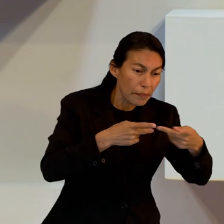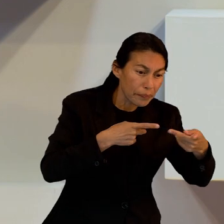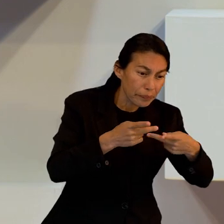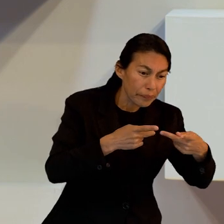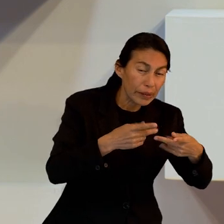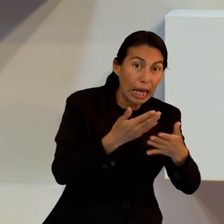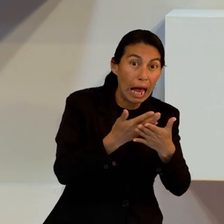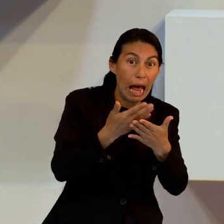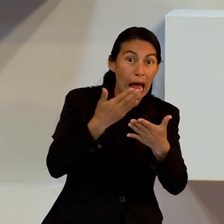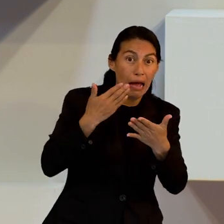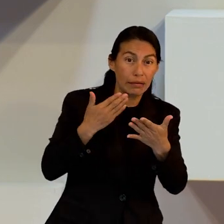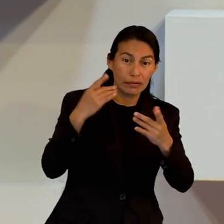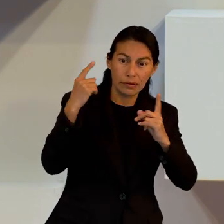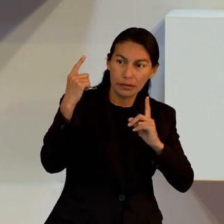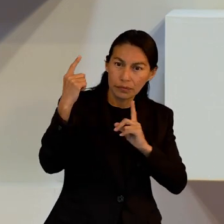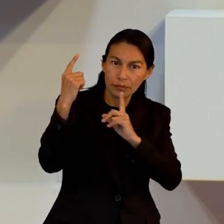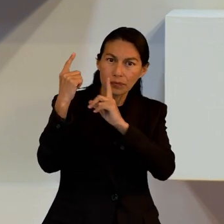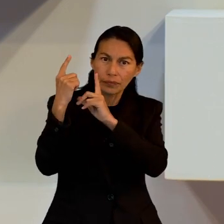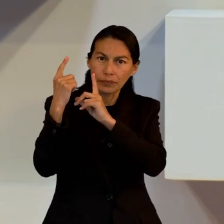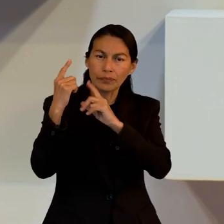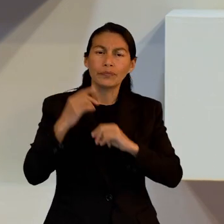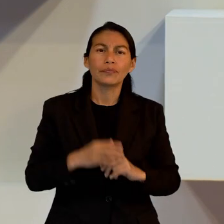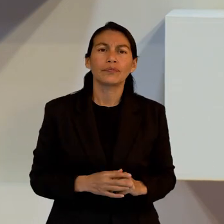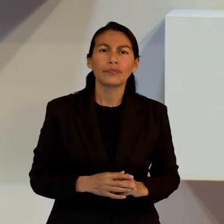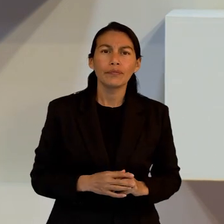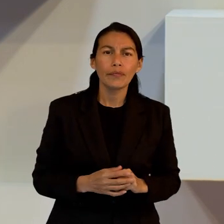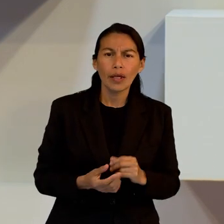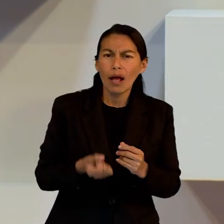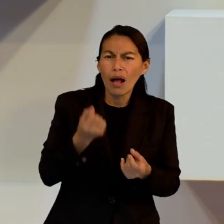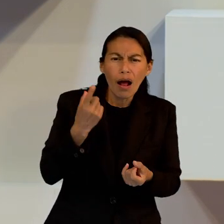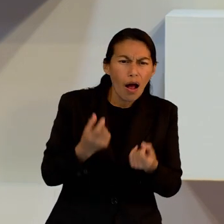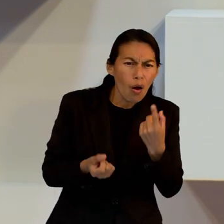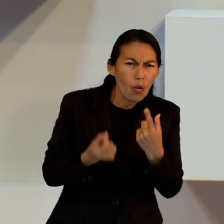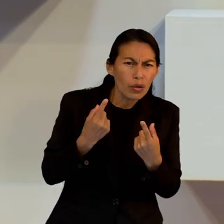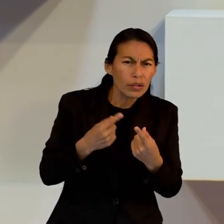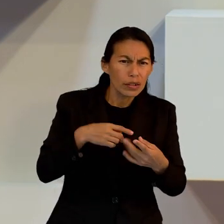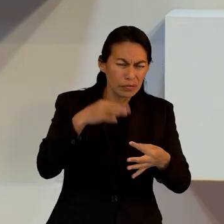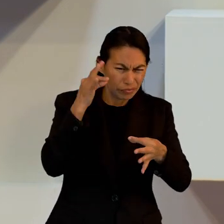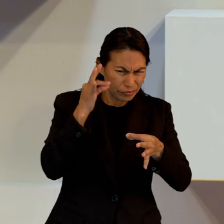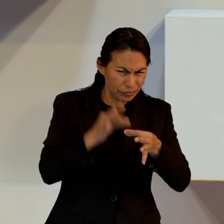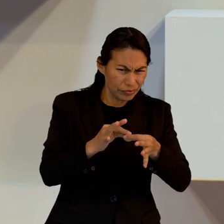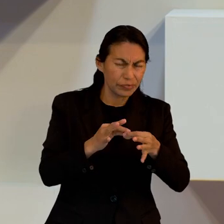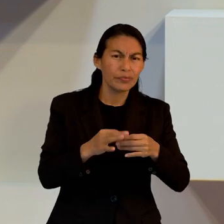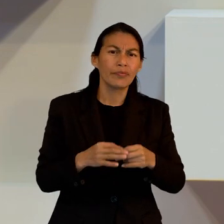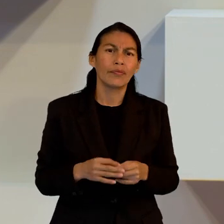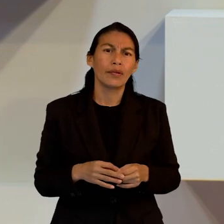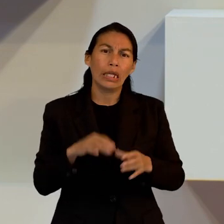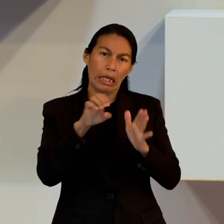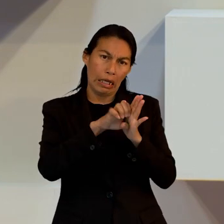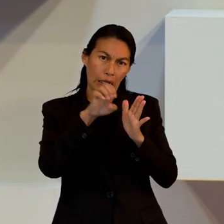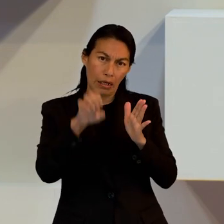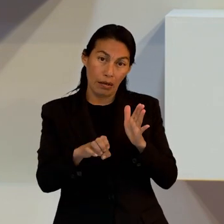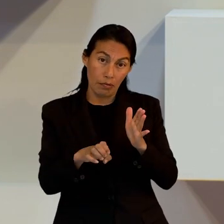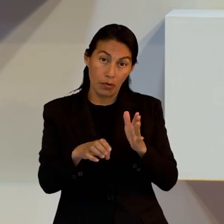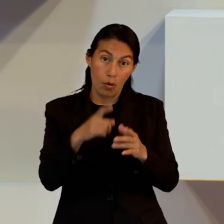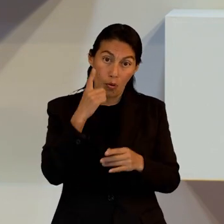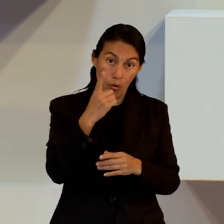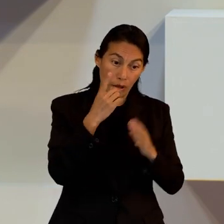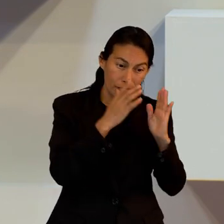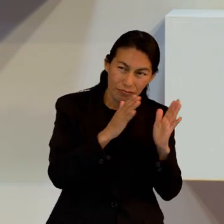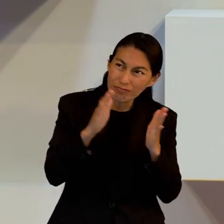antes de estar en la presencia de dios algunas de ellas son muy específicas por ejemplo la